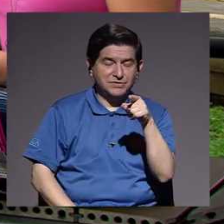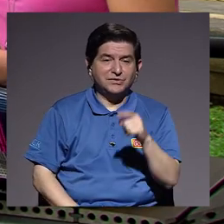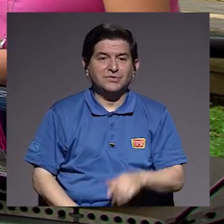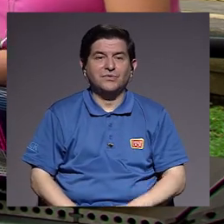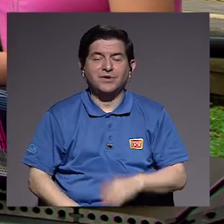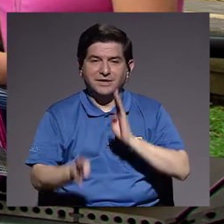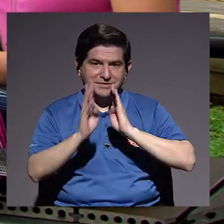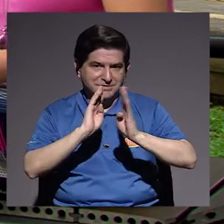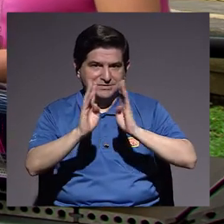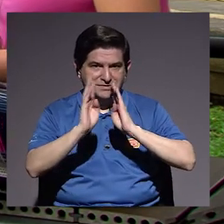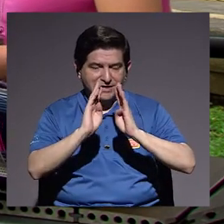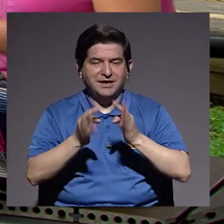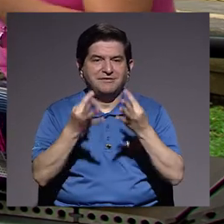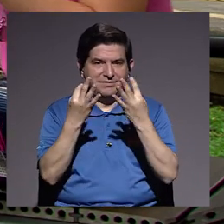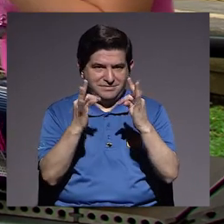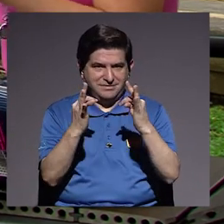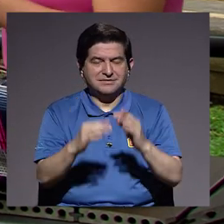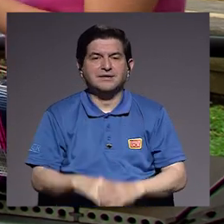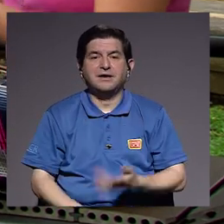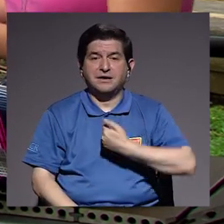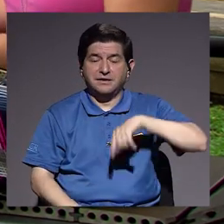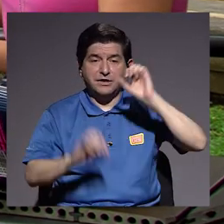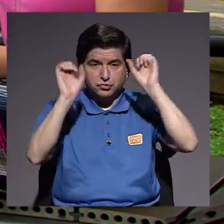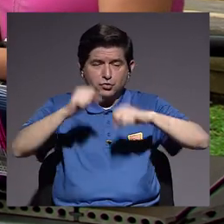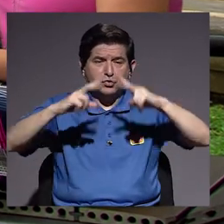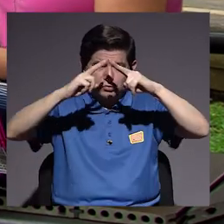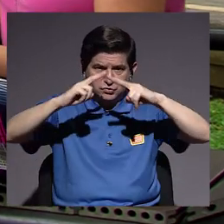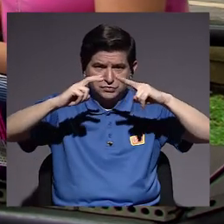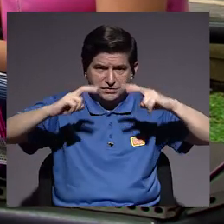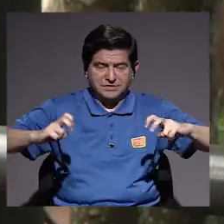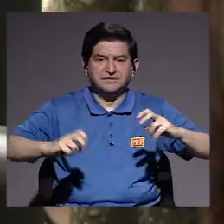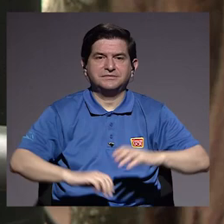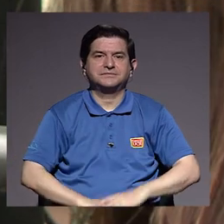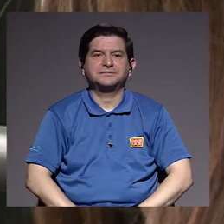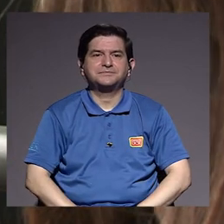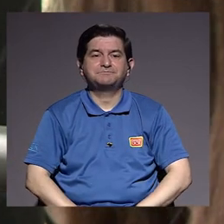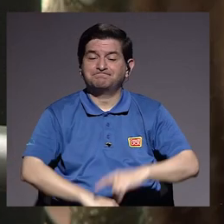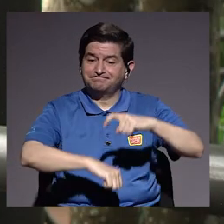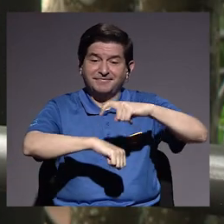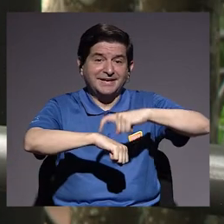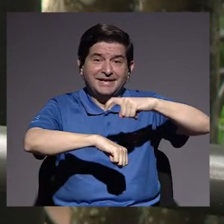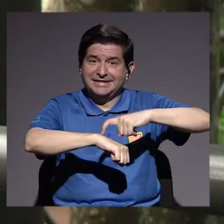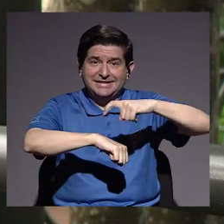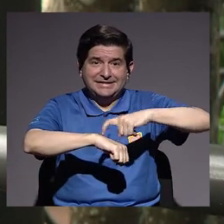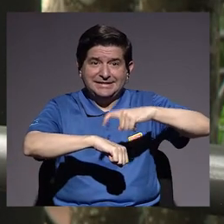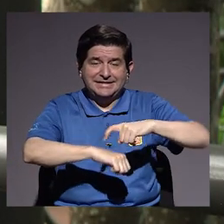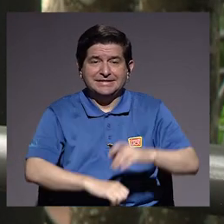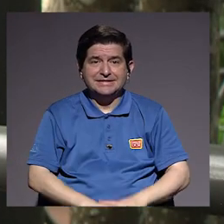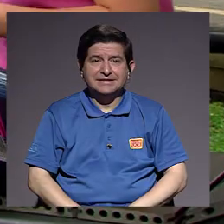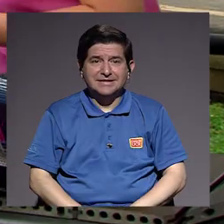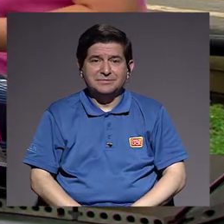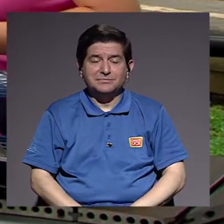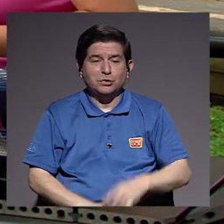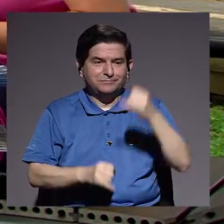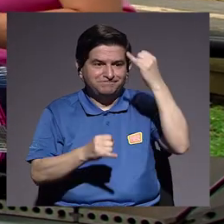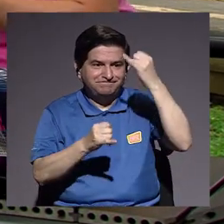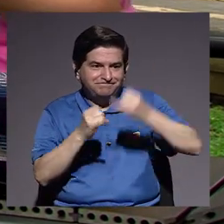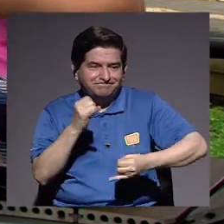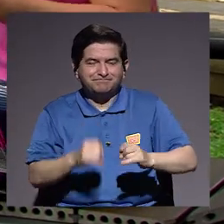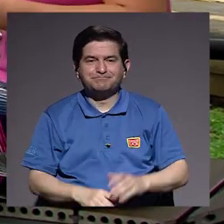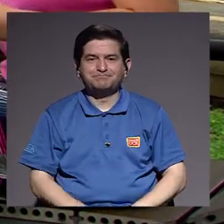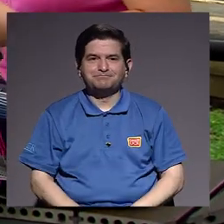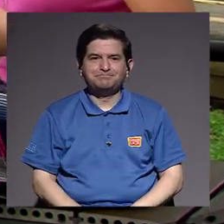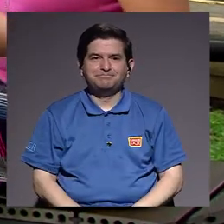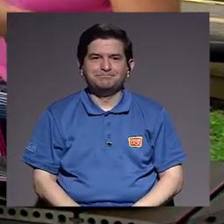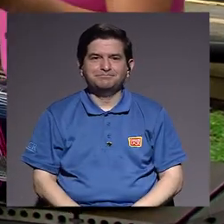Que podamos analizar eso. Entonces, bueno, el tiempo de momento se nos fue. Uh-huh. Entonces, bueno, vamos a quedar acá, vamos